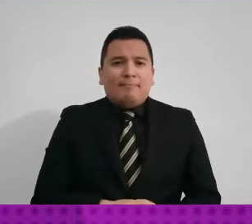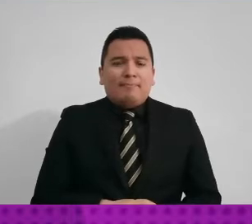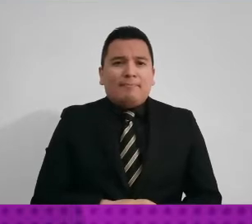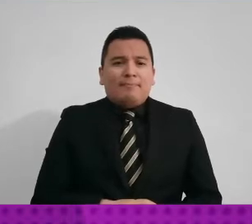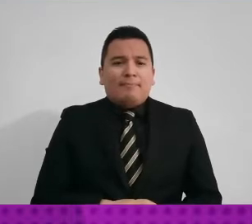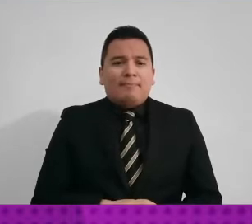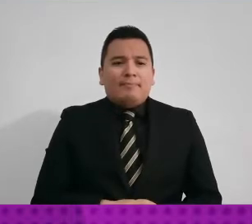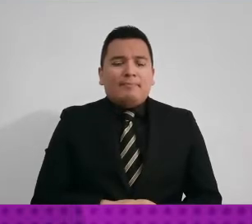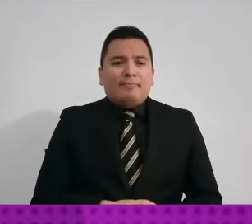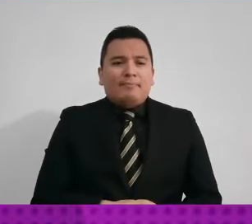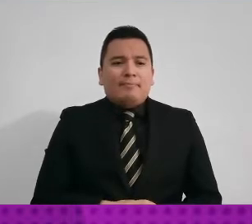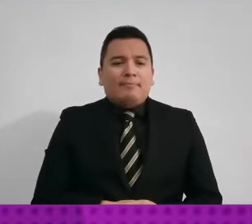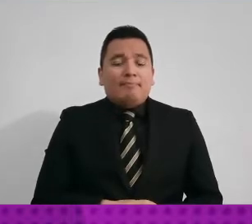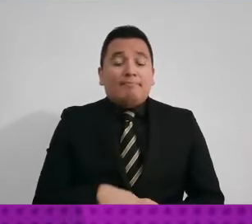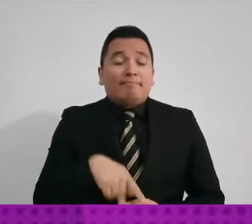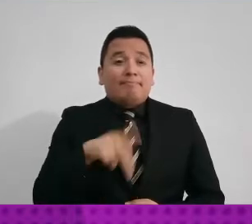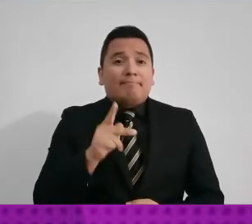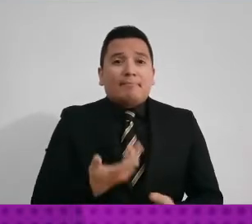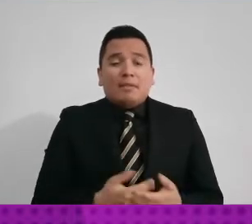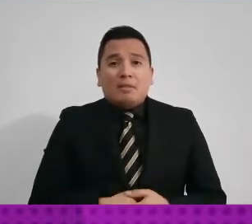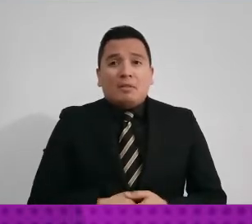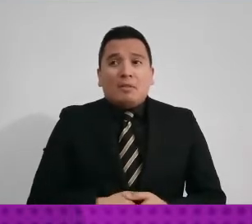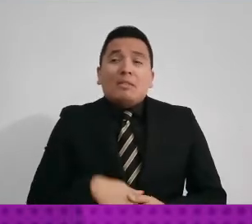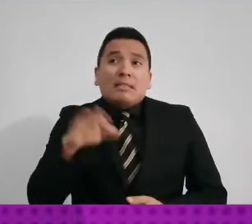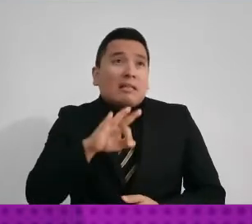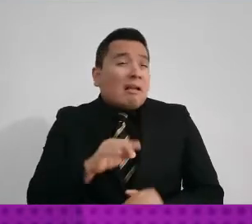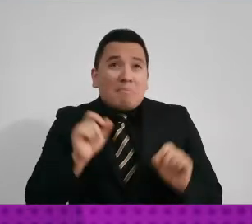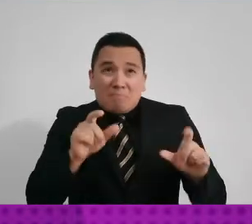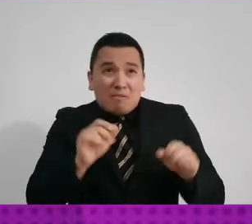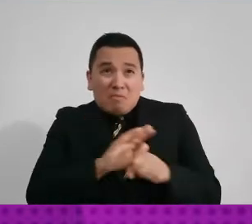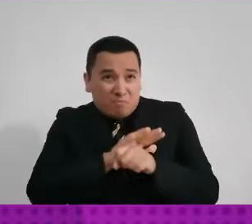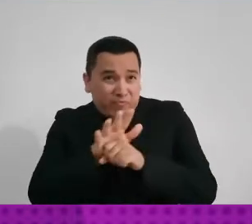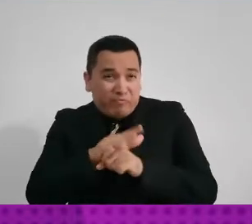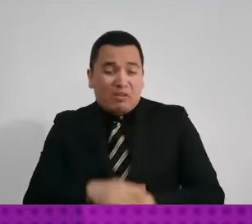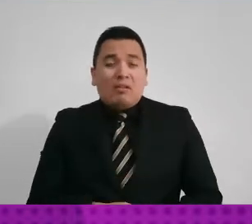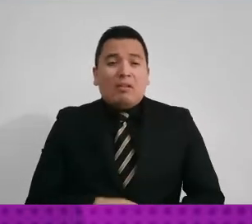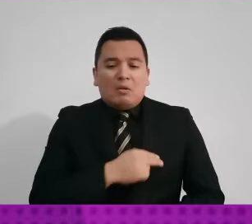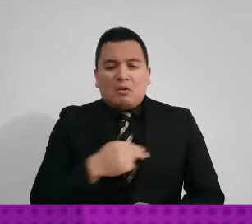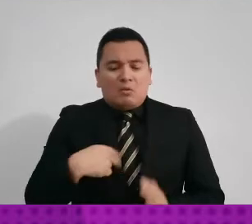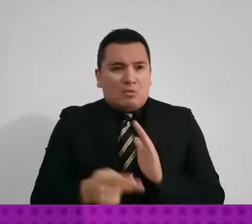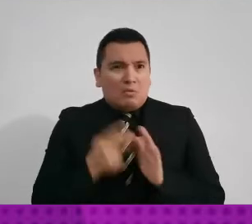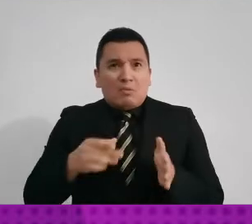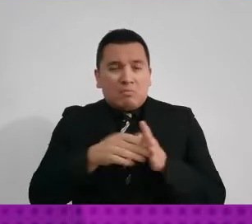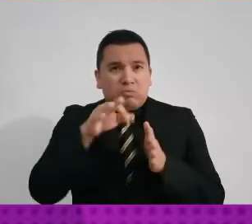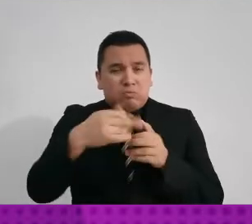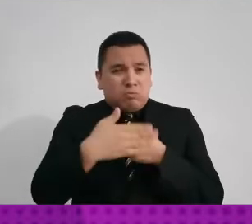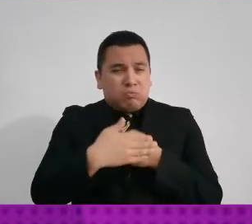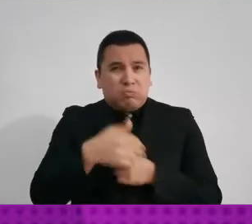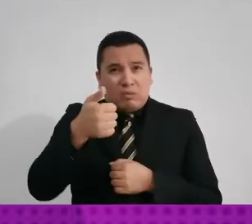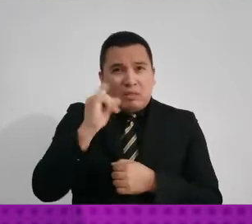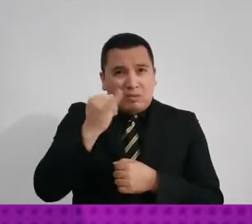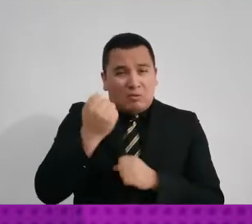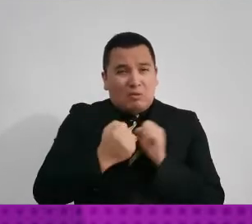momento produciendo, pero independientemente de que vayamos en las mismas condiciones de la pandemia a votar este 6 de junio